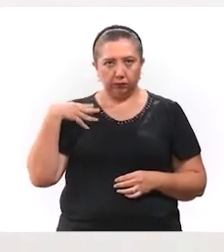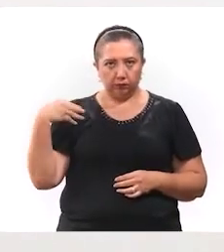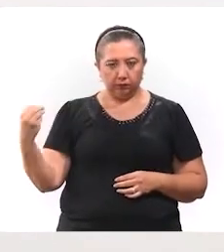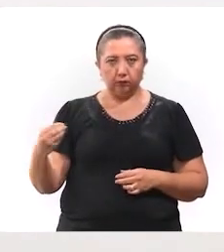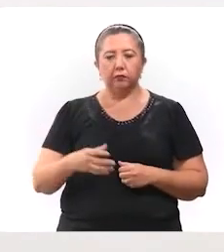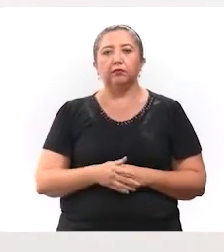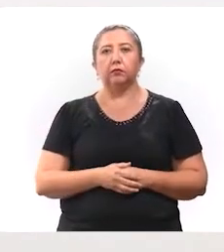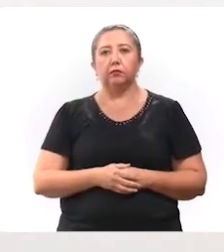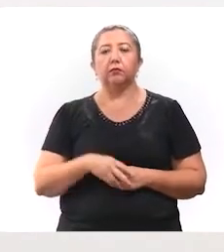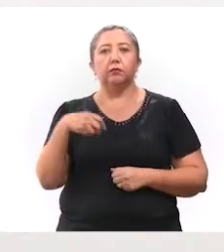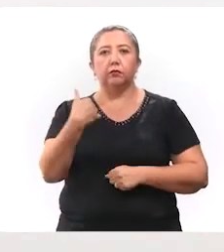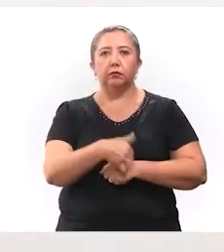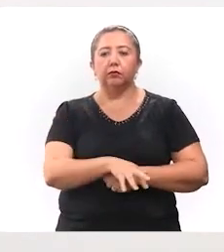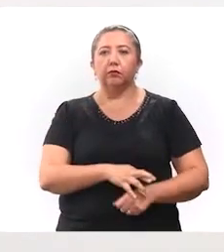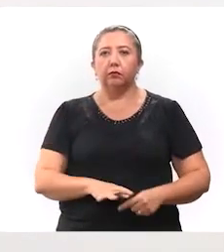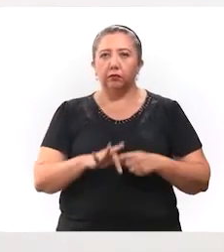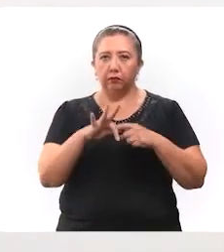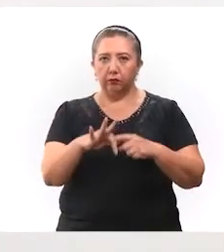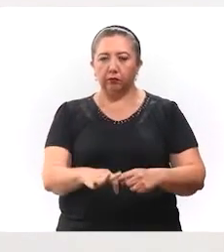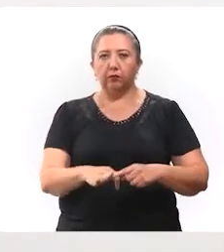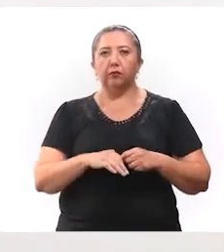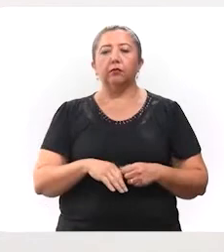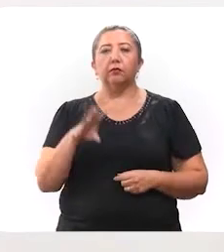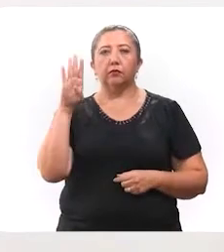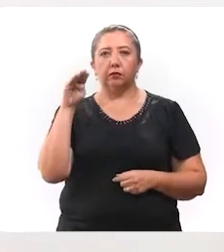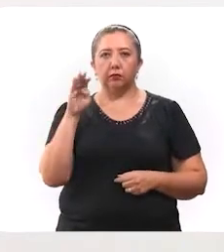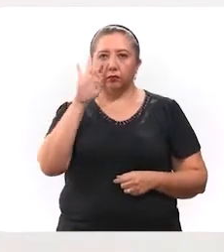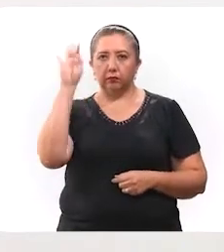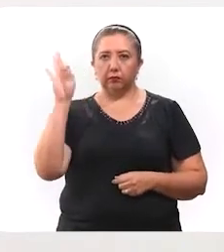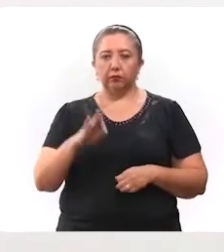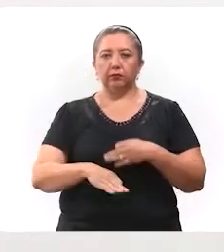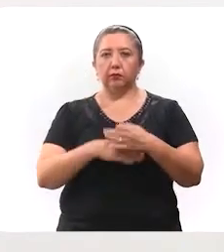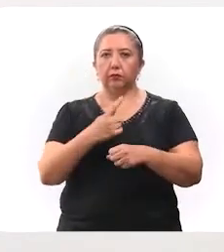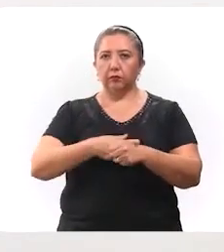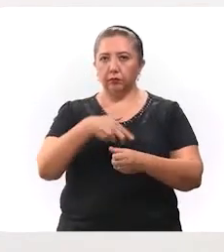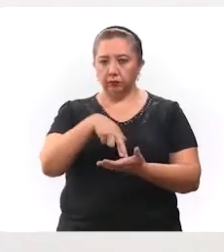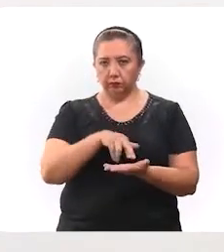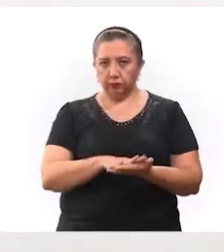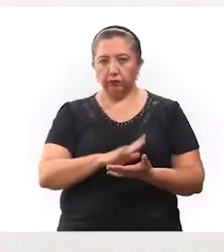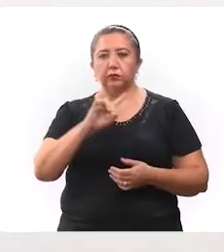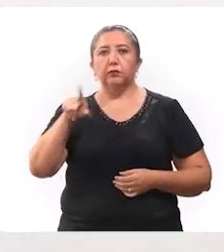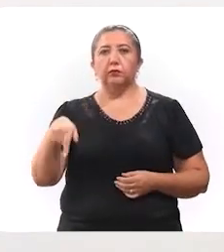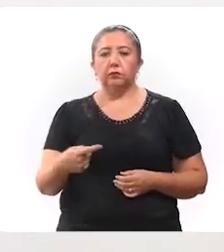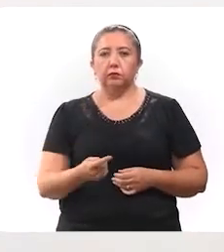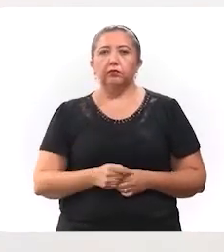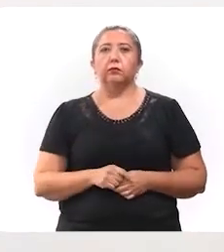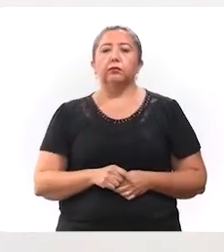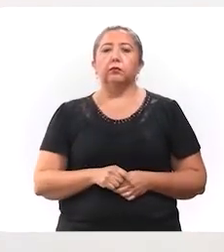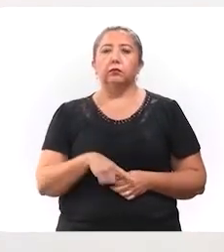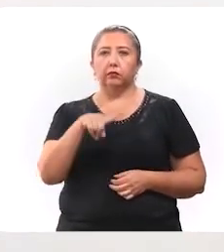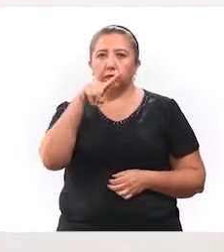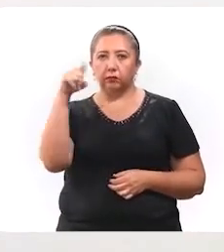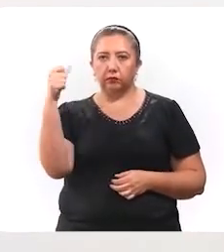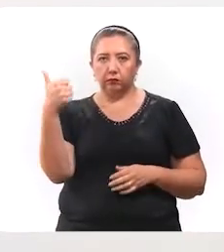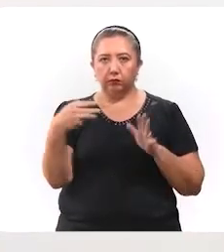pueden contagiar. Esta cifra representa el 90% del total de contagios registrados, que es